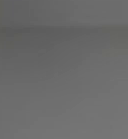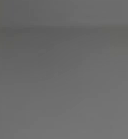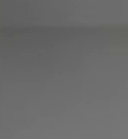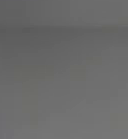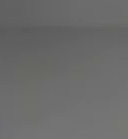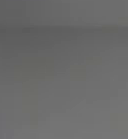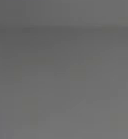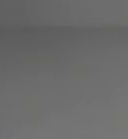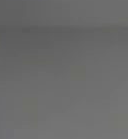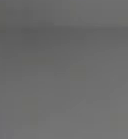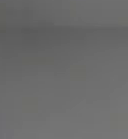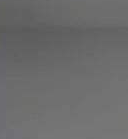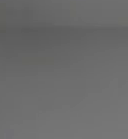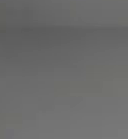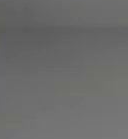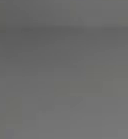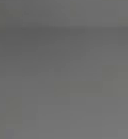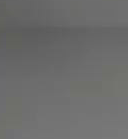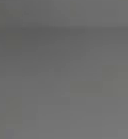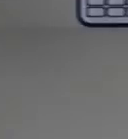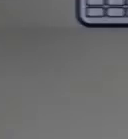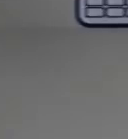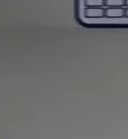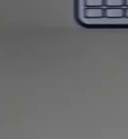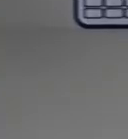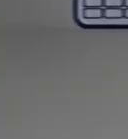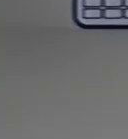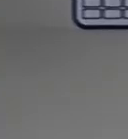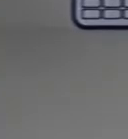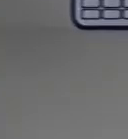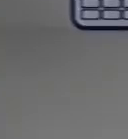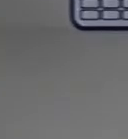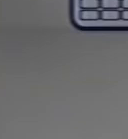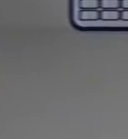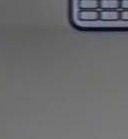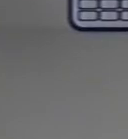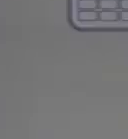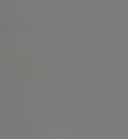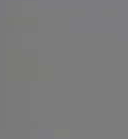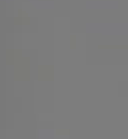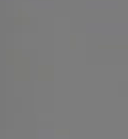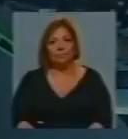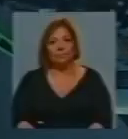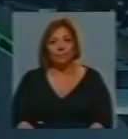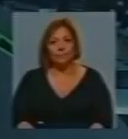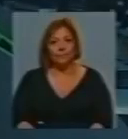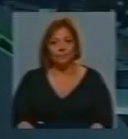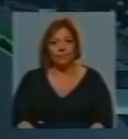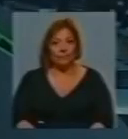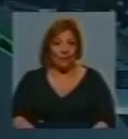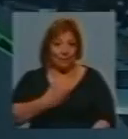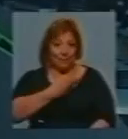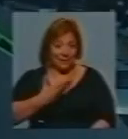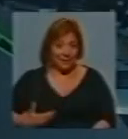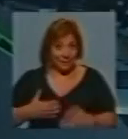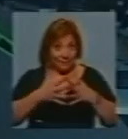Este programa es presentado por Antel. Usa Giros de Bits, que te permite enviar y recibir dinero estés donde estés. El